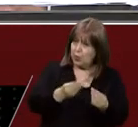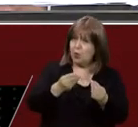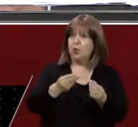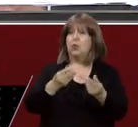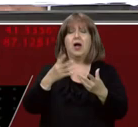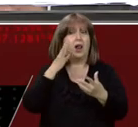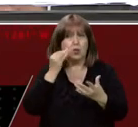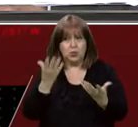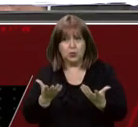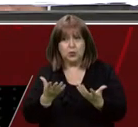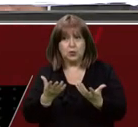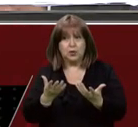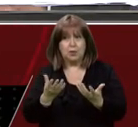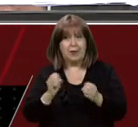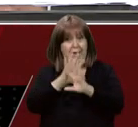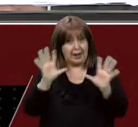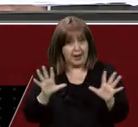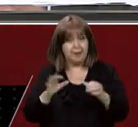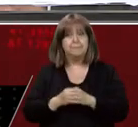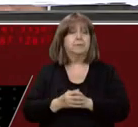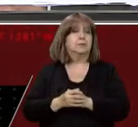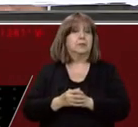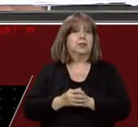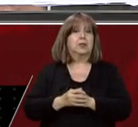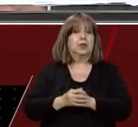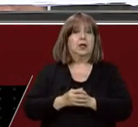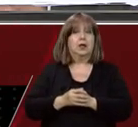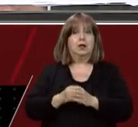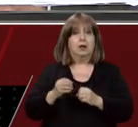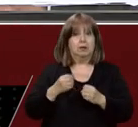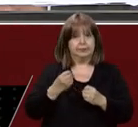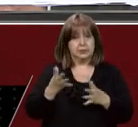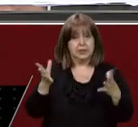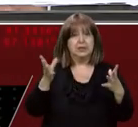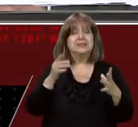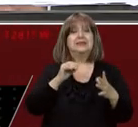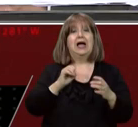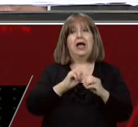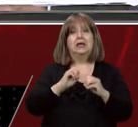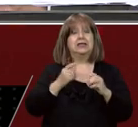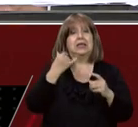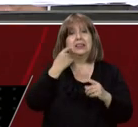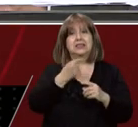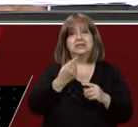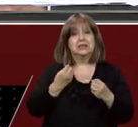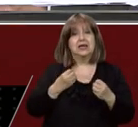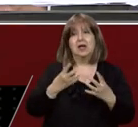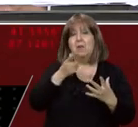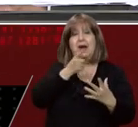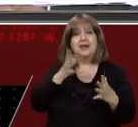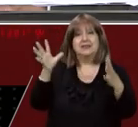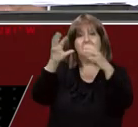esto? El aporte que siempre dan, encubrir. Ellos aportan encubriendo.